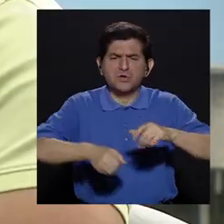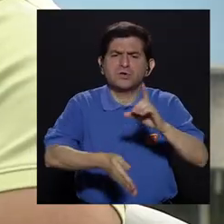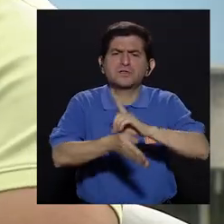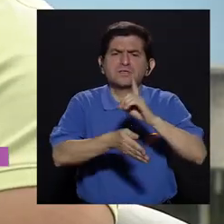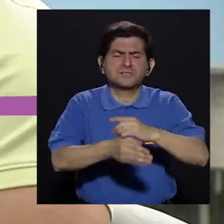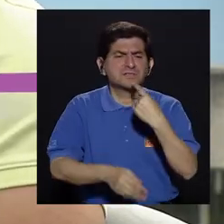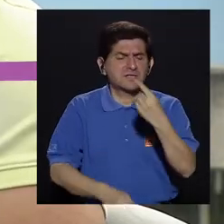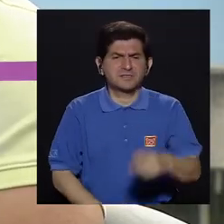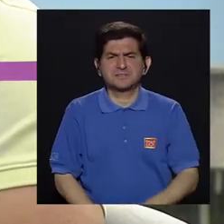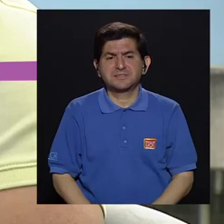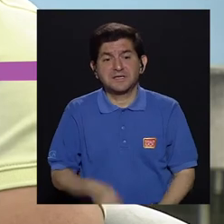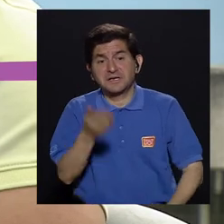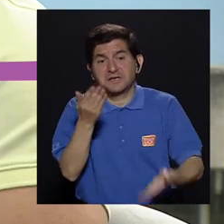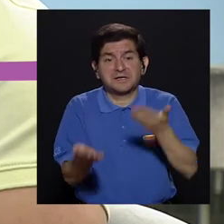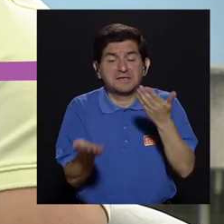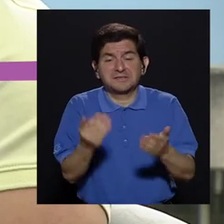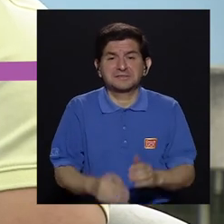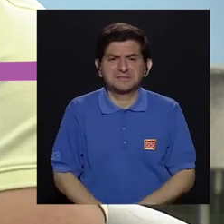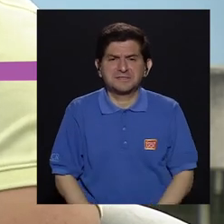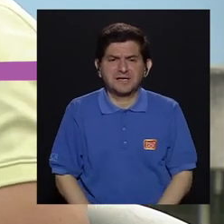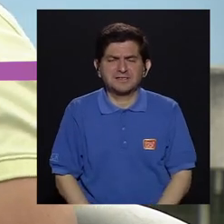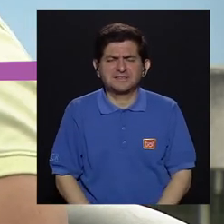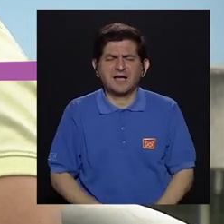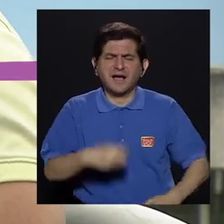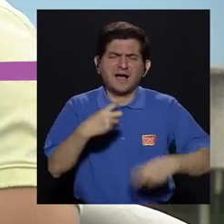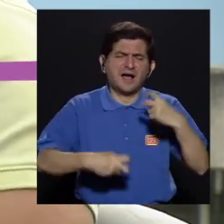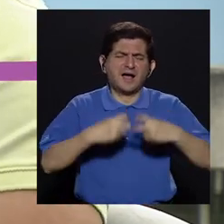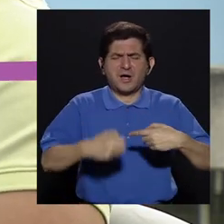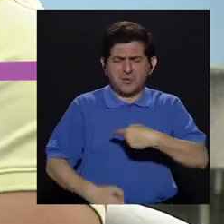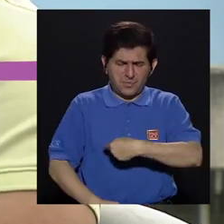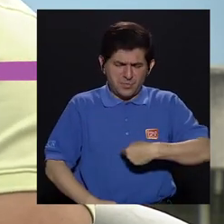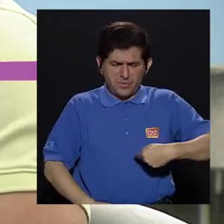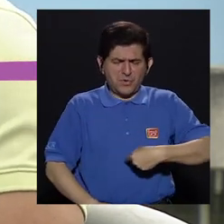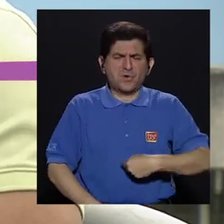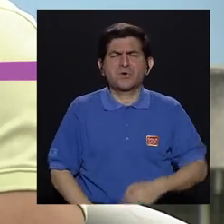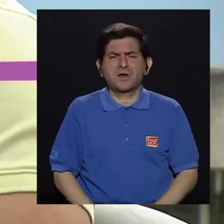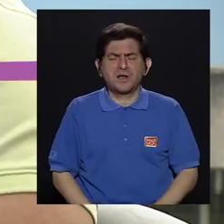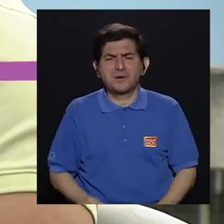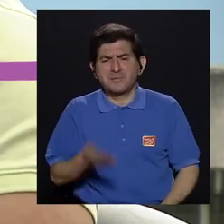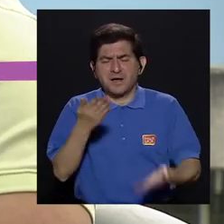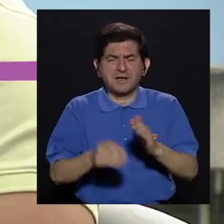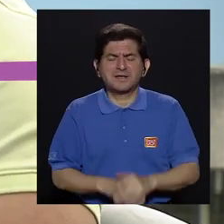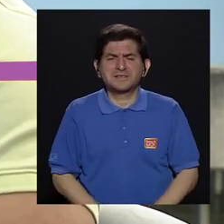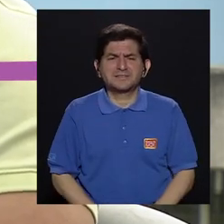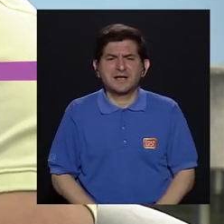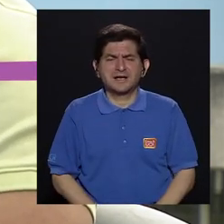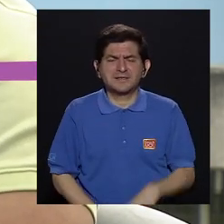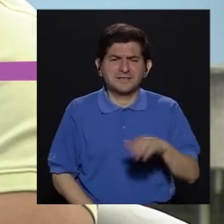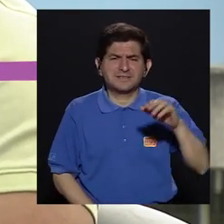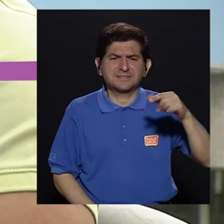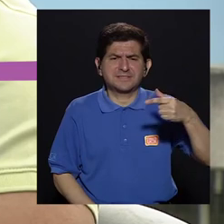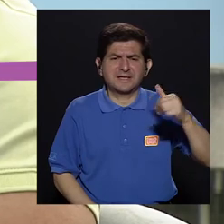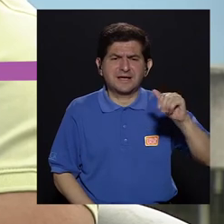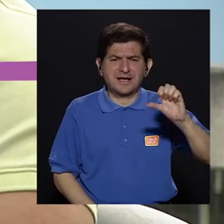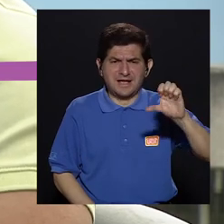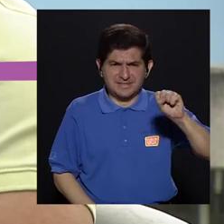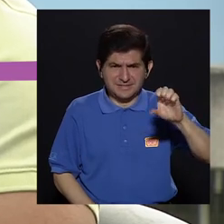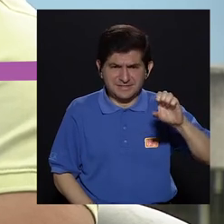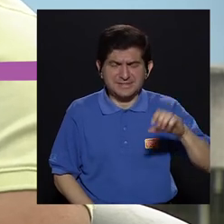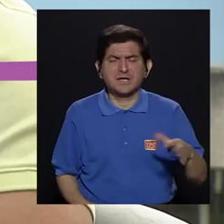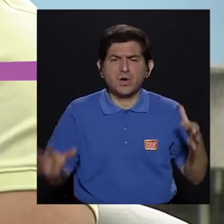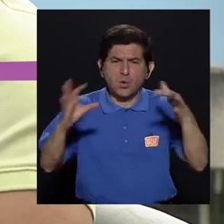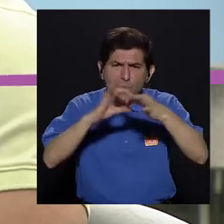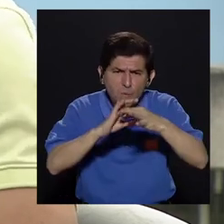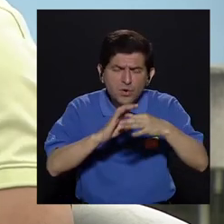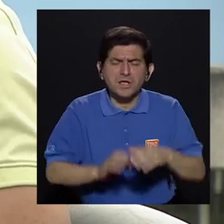que ellos dicen o asocian malestares digestivos, flatulencia o gases, y lo asocian mucho con los